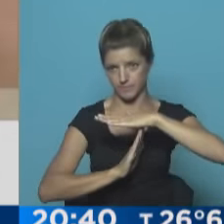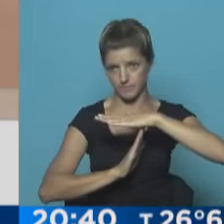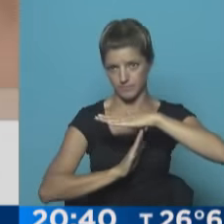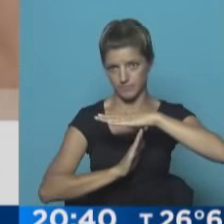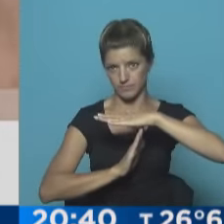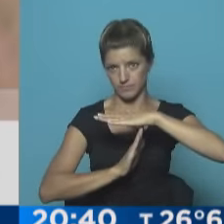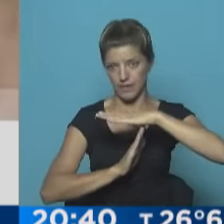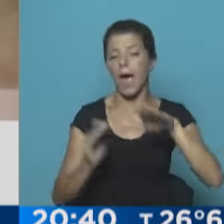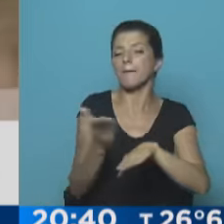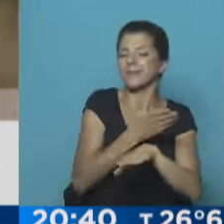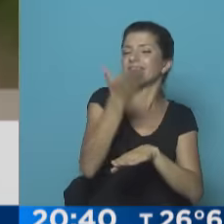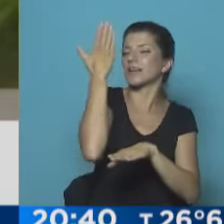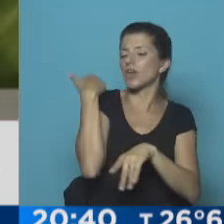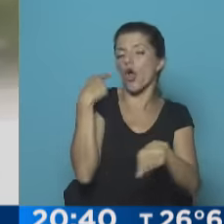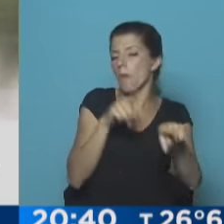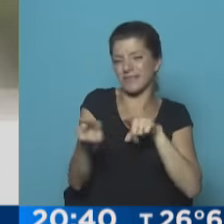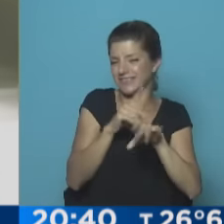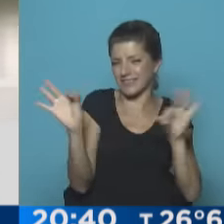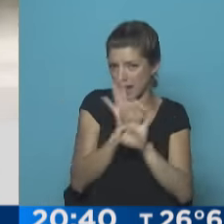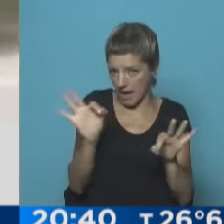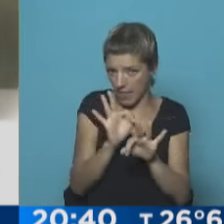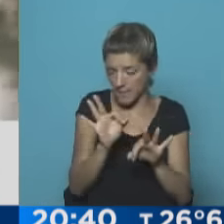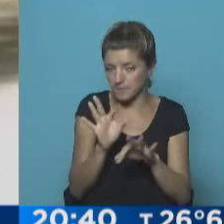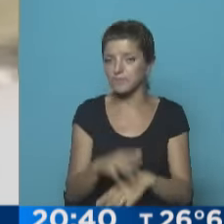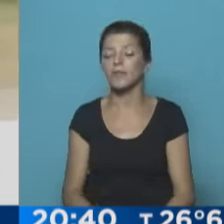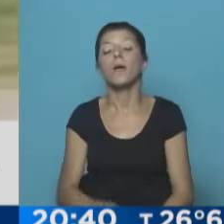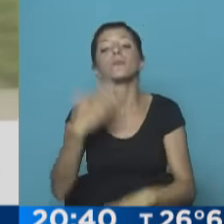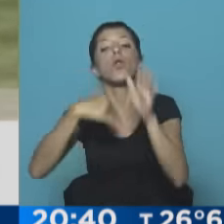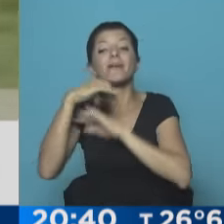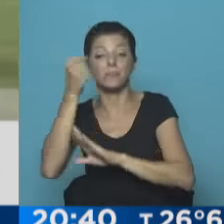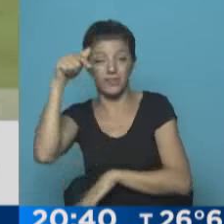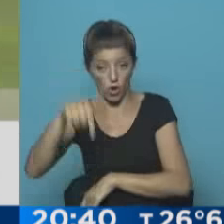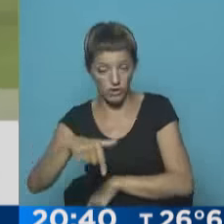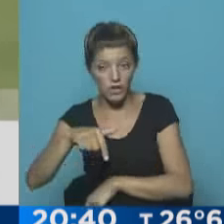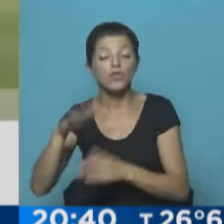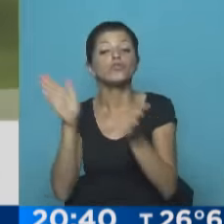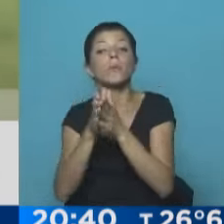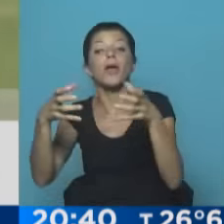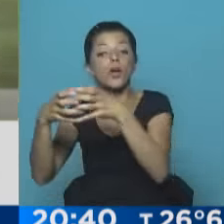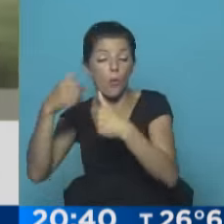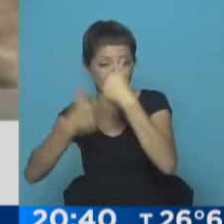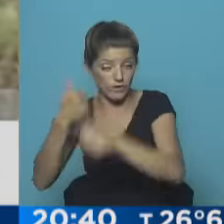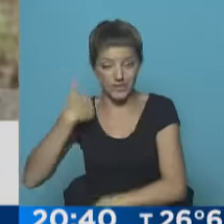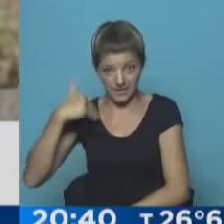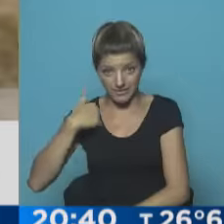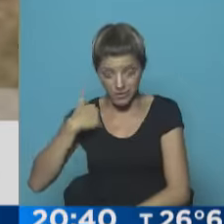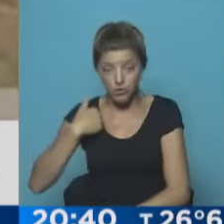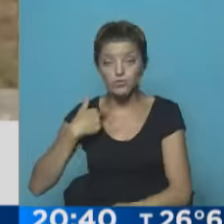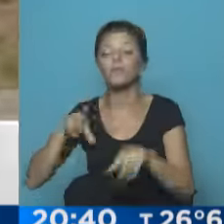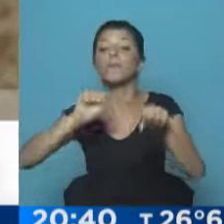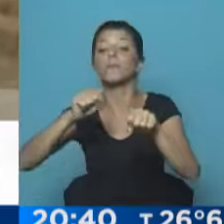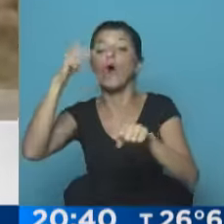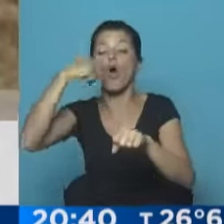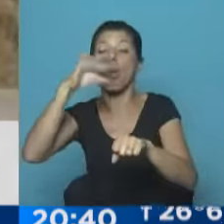que ayer no hubo competencia. Ha sido lo más destacado. Dentro de los argentinos, octavo quedó Benavides con su Honda, con 3